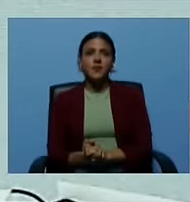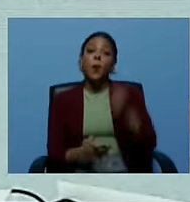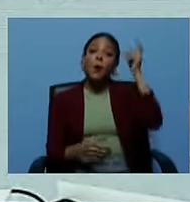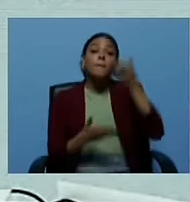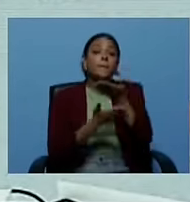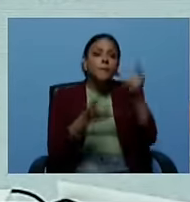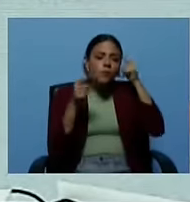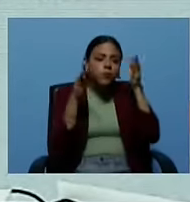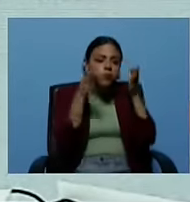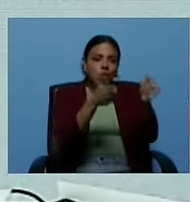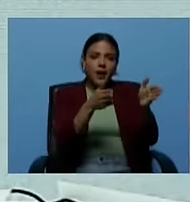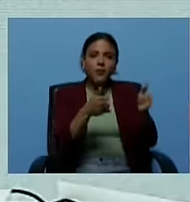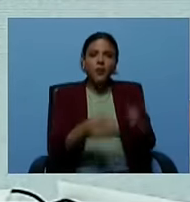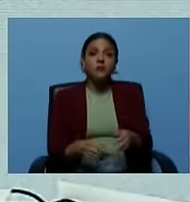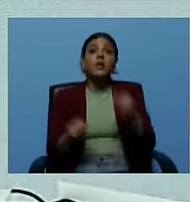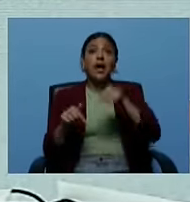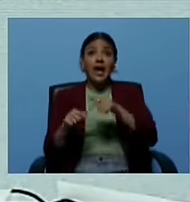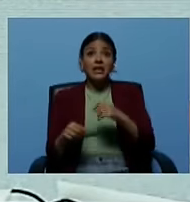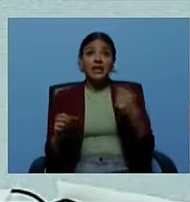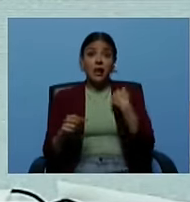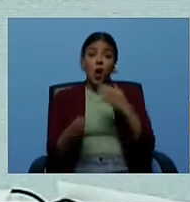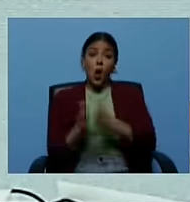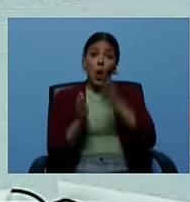pueblo, ¿eh? Este compañero,